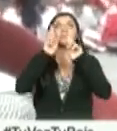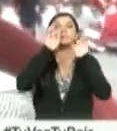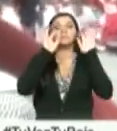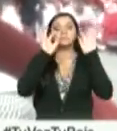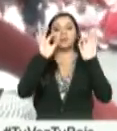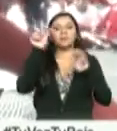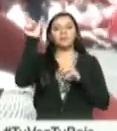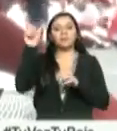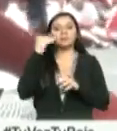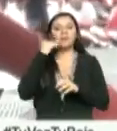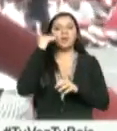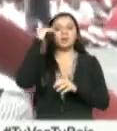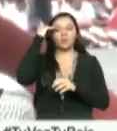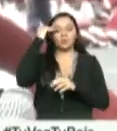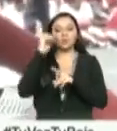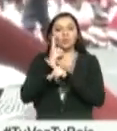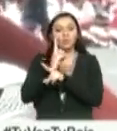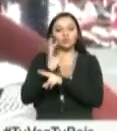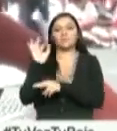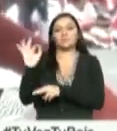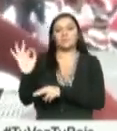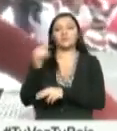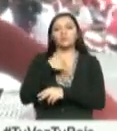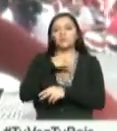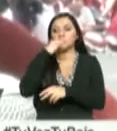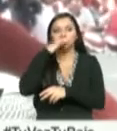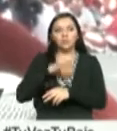de alguien que lo sepa utilizar, pero